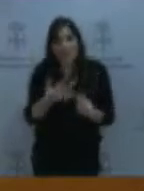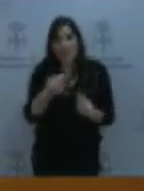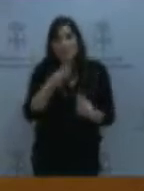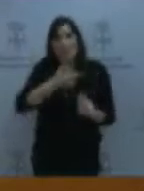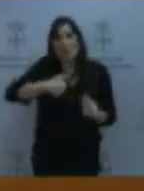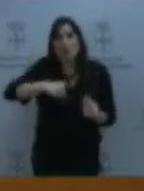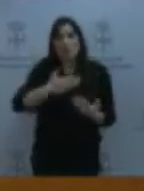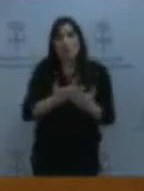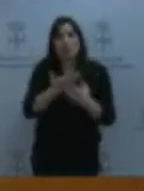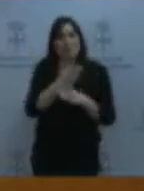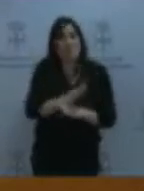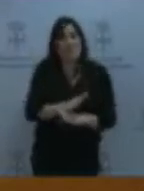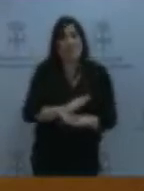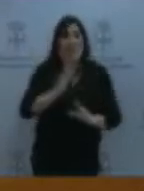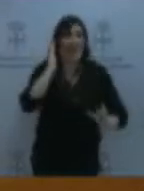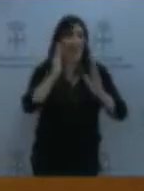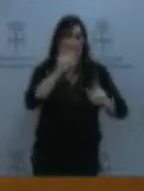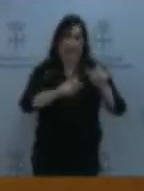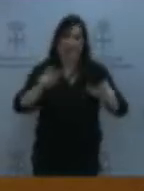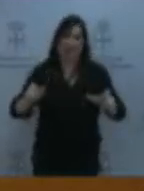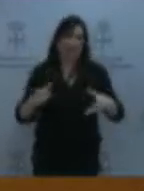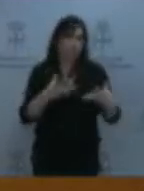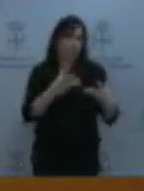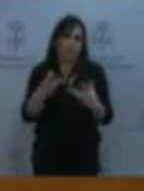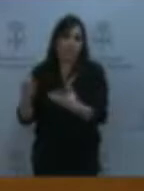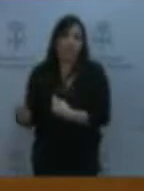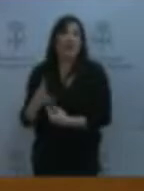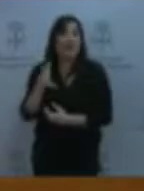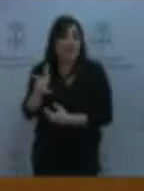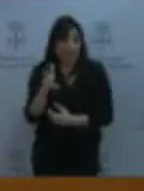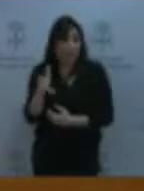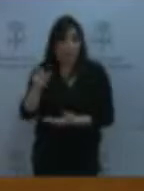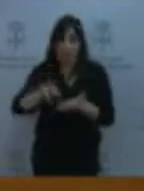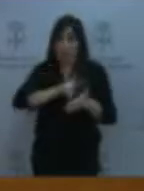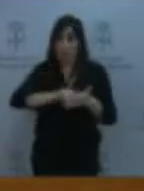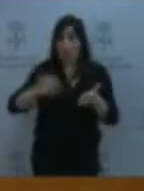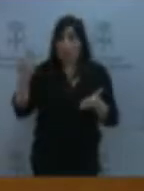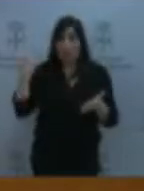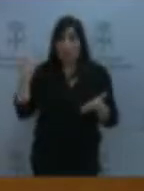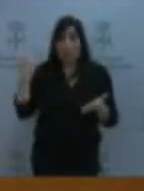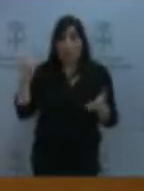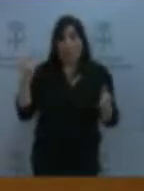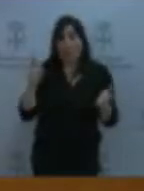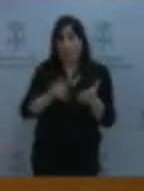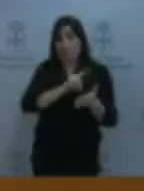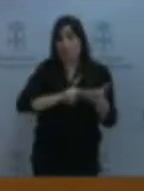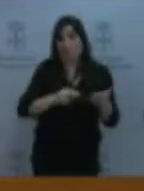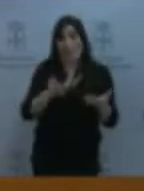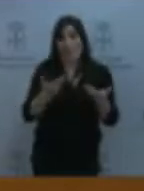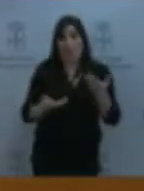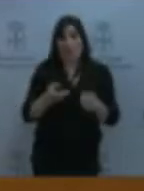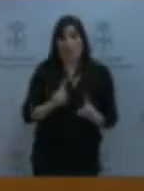Es un derecho que entendemos no debería haberse suprimido nunca y que, en todo caso, una vez hecho, ahora es el momento